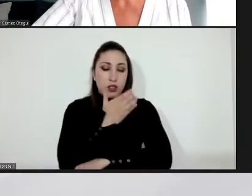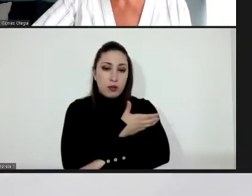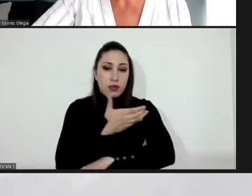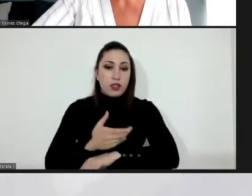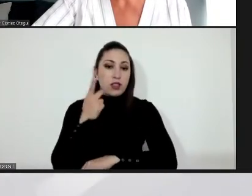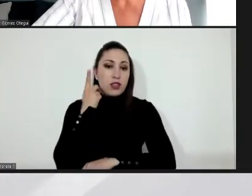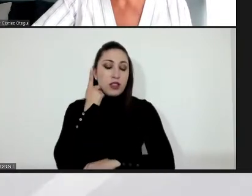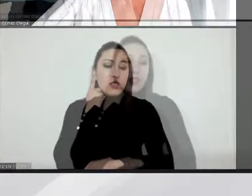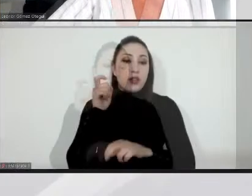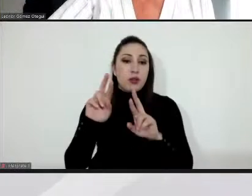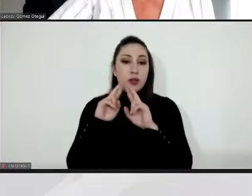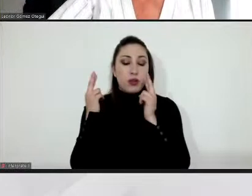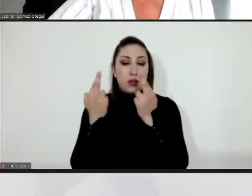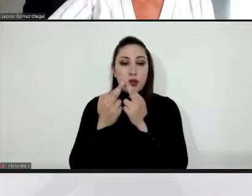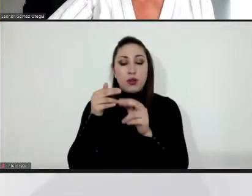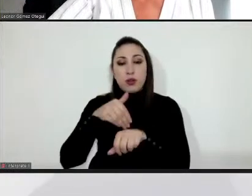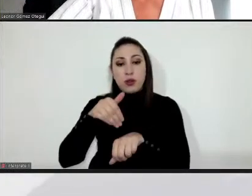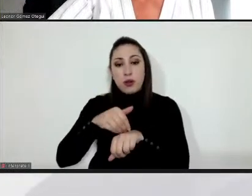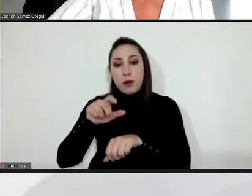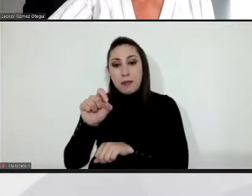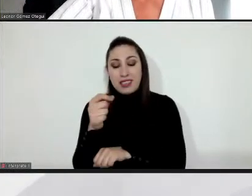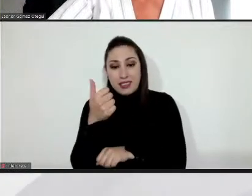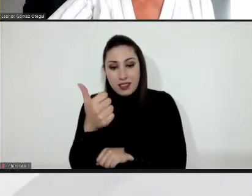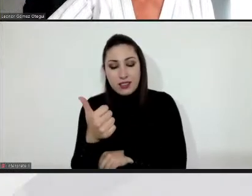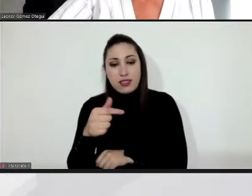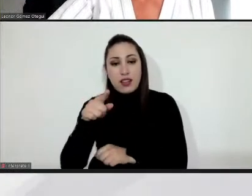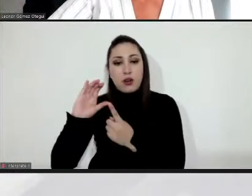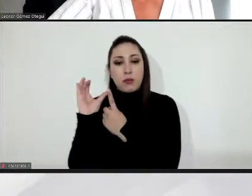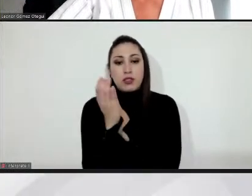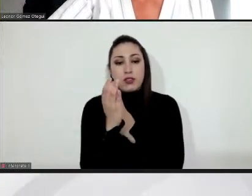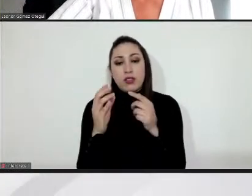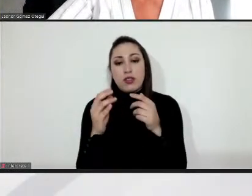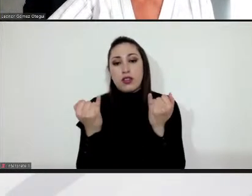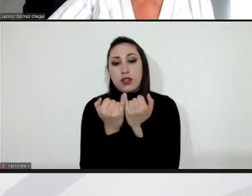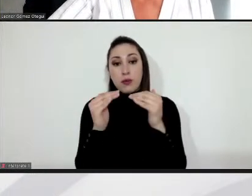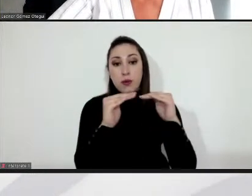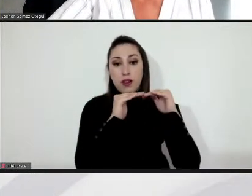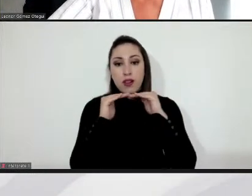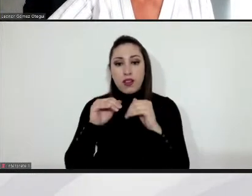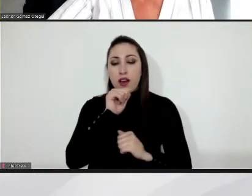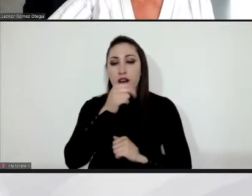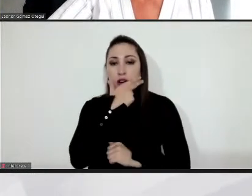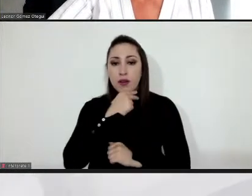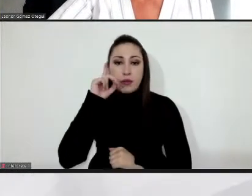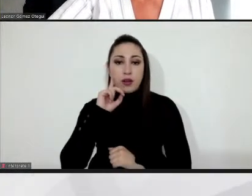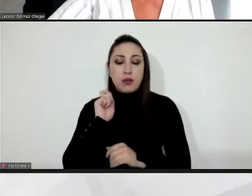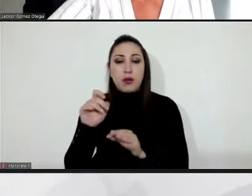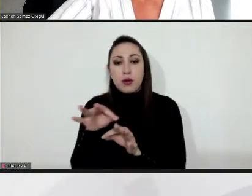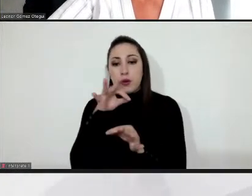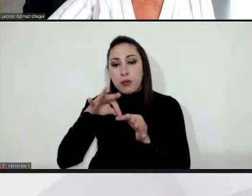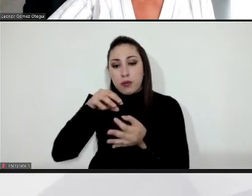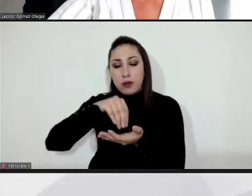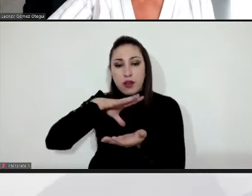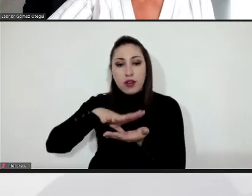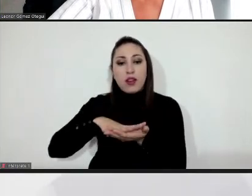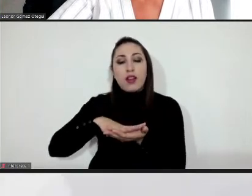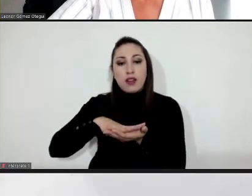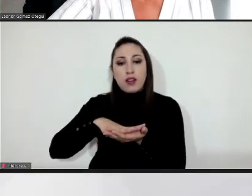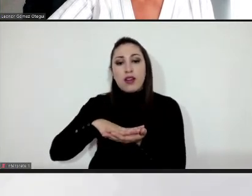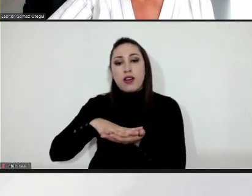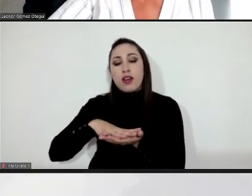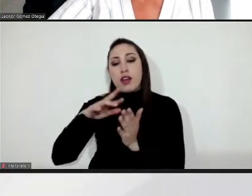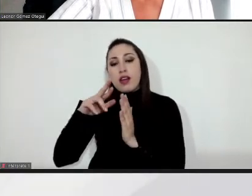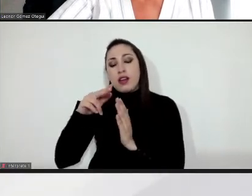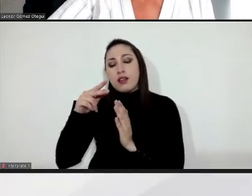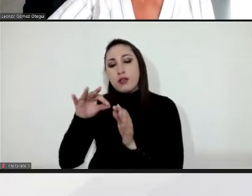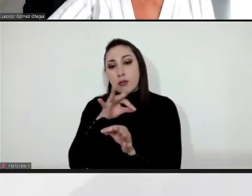sesión ordinaria de la Comisión de Igualdad de Género, misma que se realiza en términos de lo señalado por el reglamento del Congreso de la Ciudad de